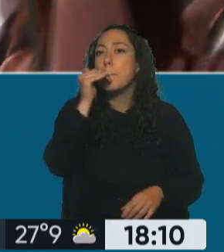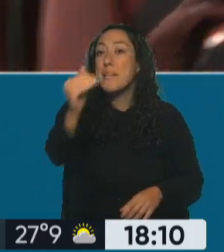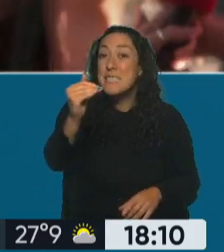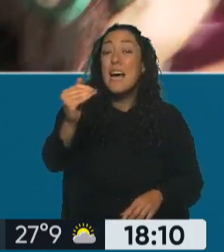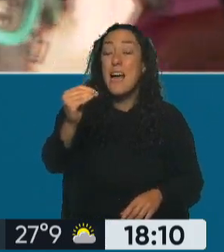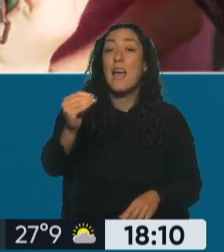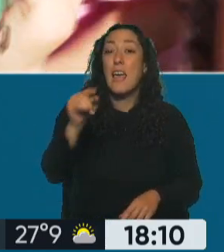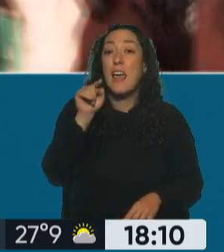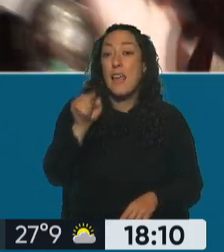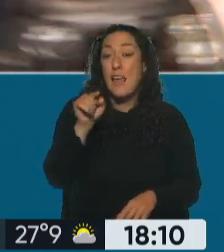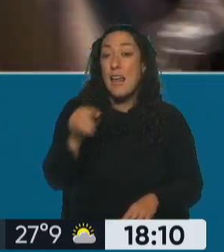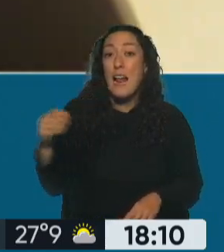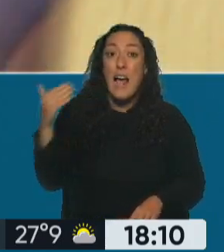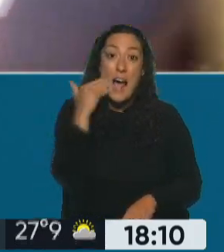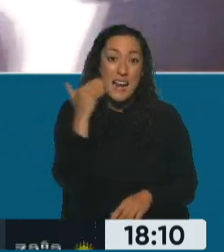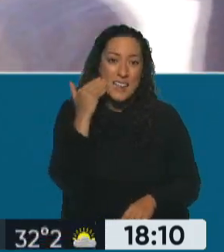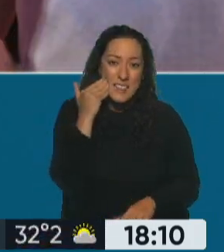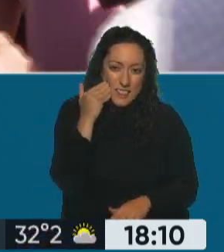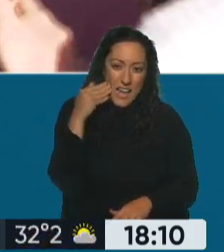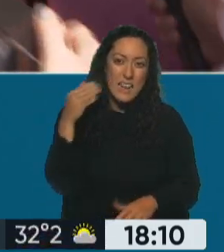después, durante la tarde,